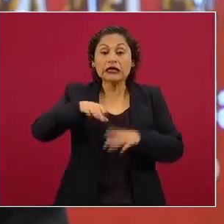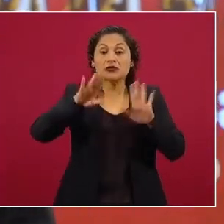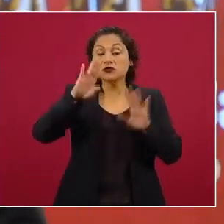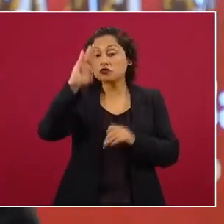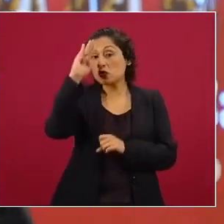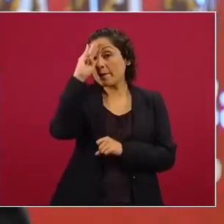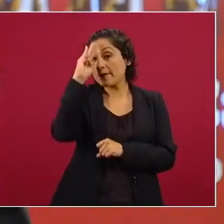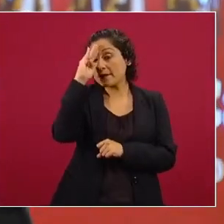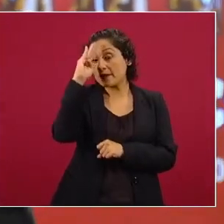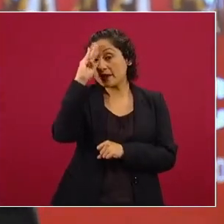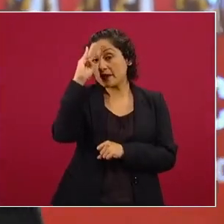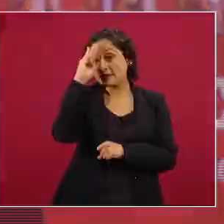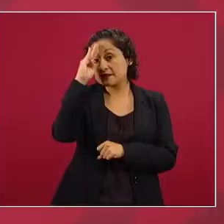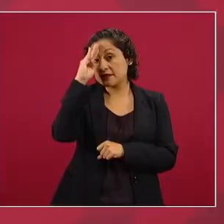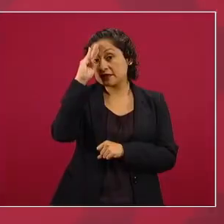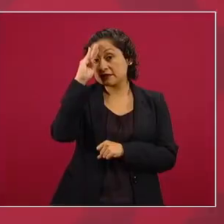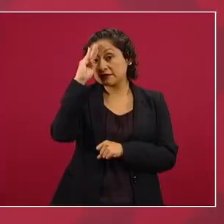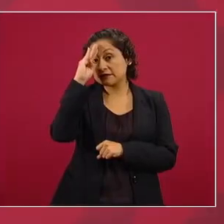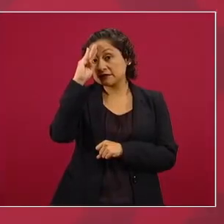que el pueblo